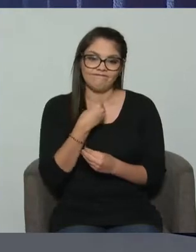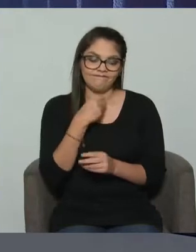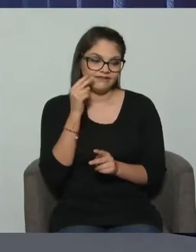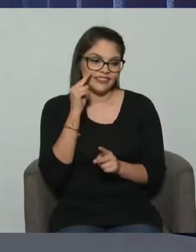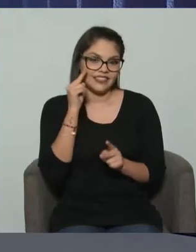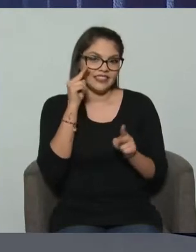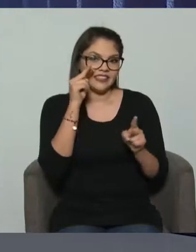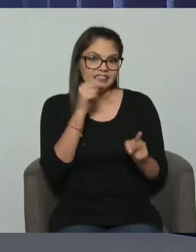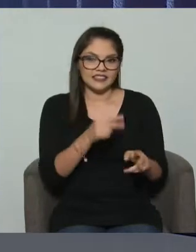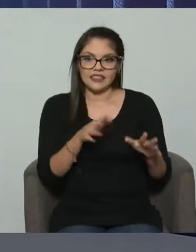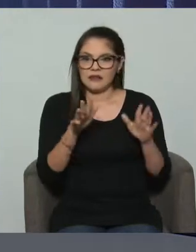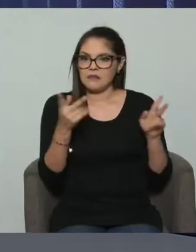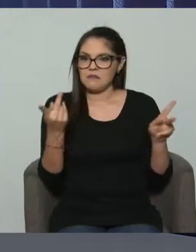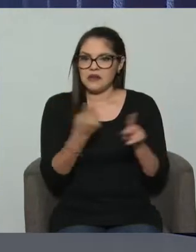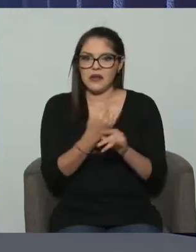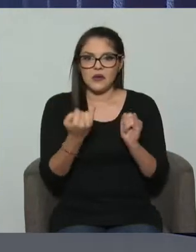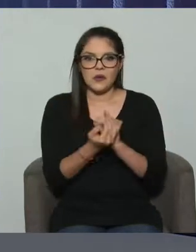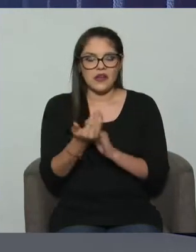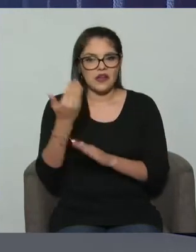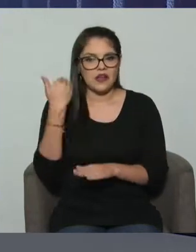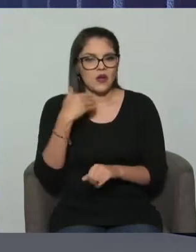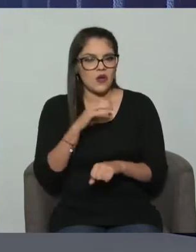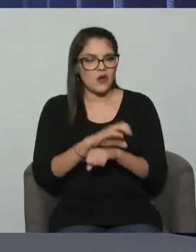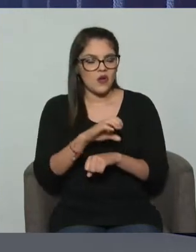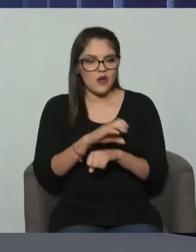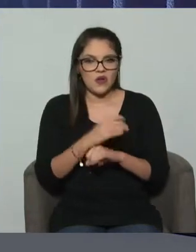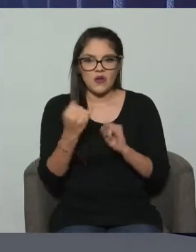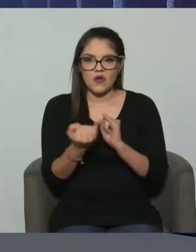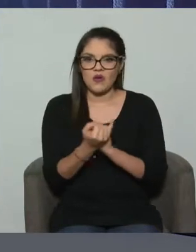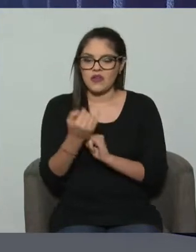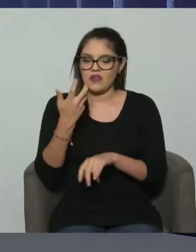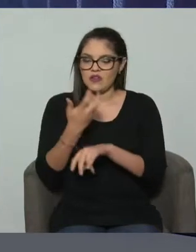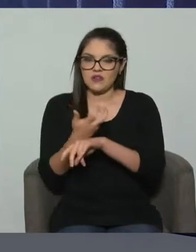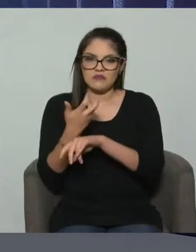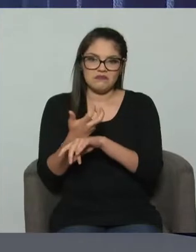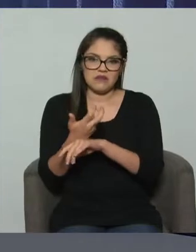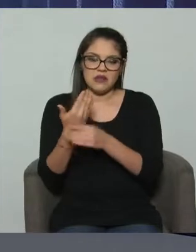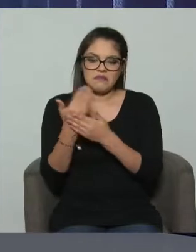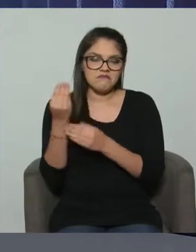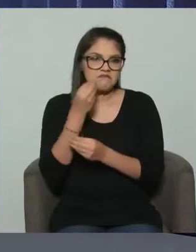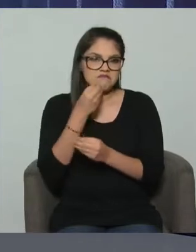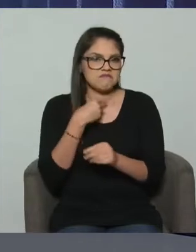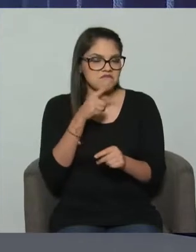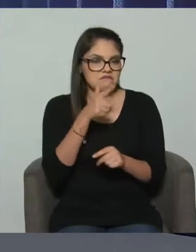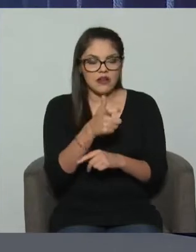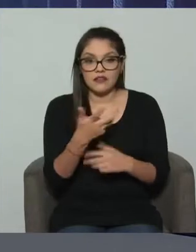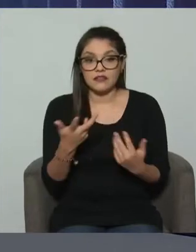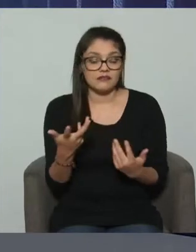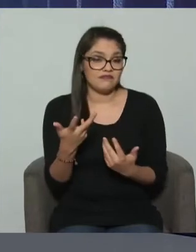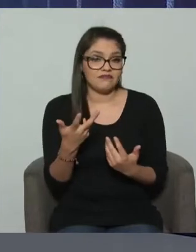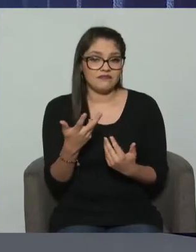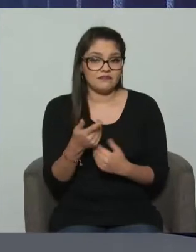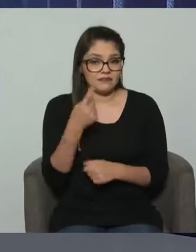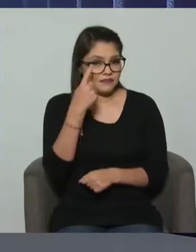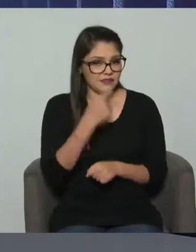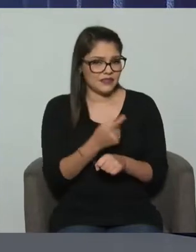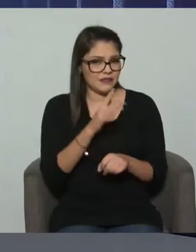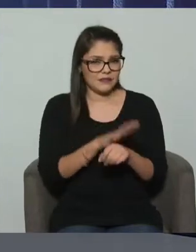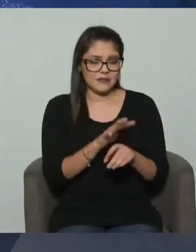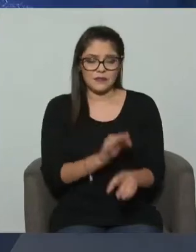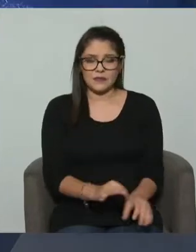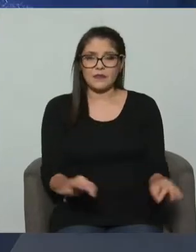la usanza de lo mismo que pasó en Columbine con la masacre en Estados Unidos, y llega y dispara. Entonces es importante. Entonces lo primero que ustedes han